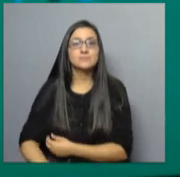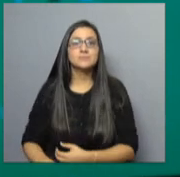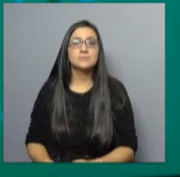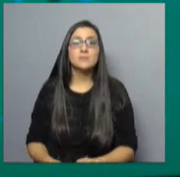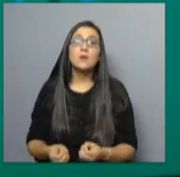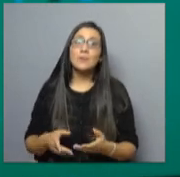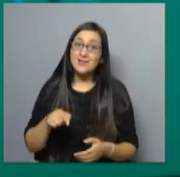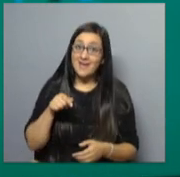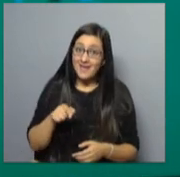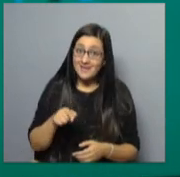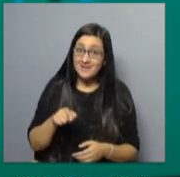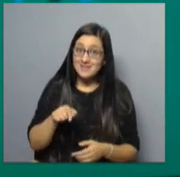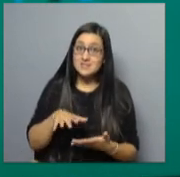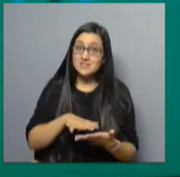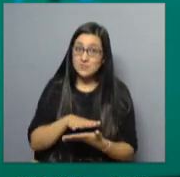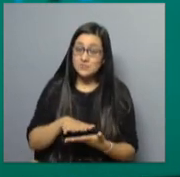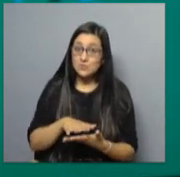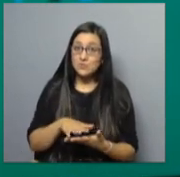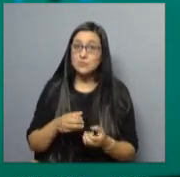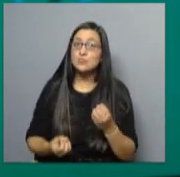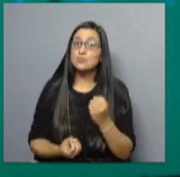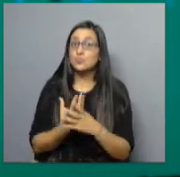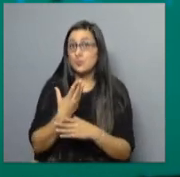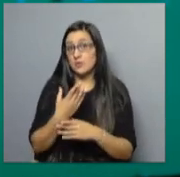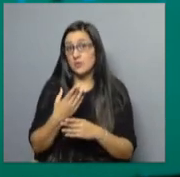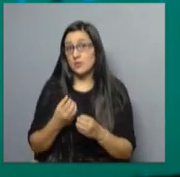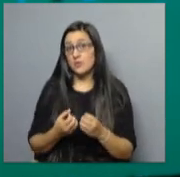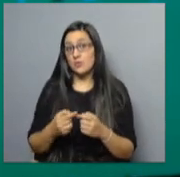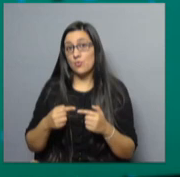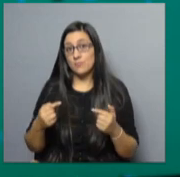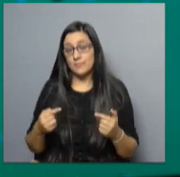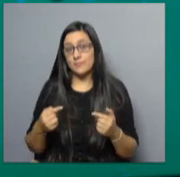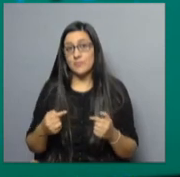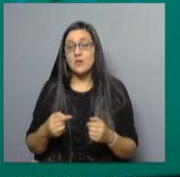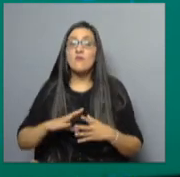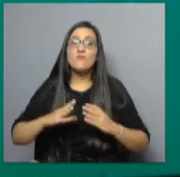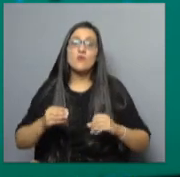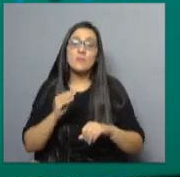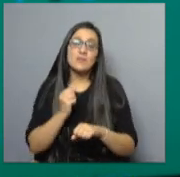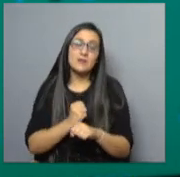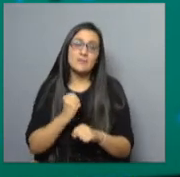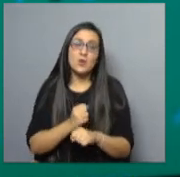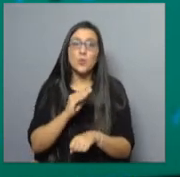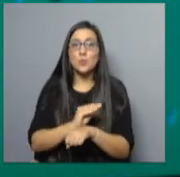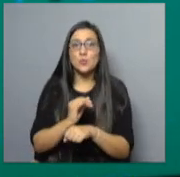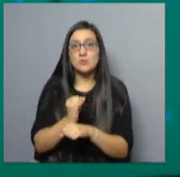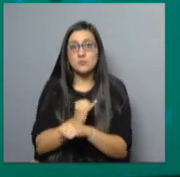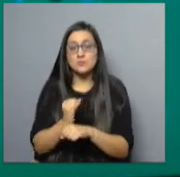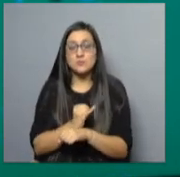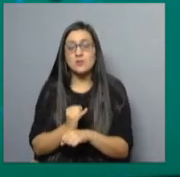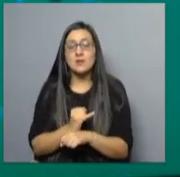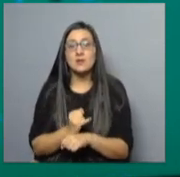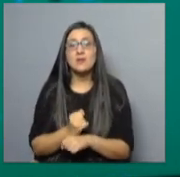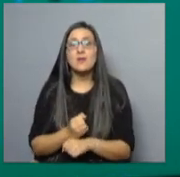hechos porque ahí sí empiezan a aparecer otras cosas que son las formas de trabajo las culturas institucionales las valoraciones